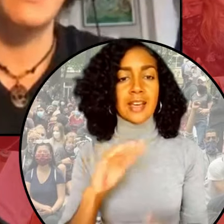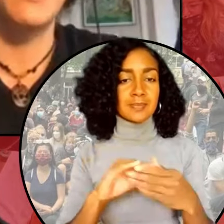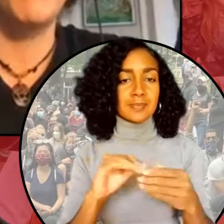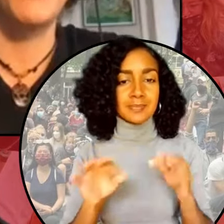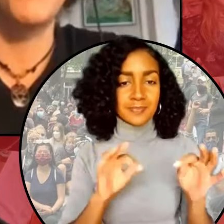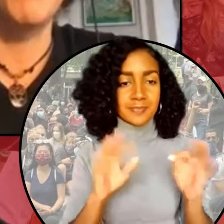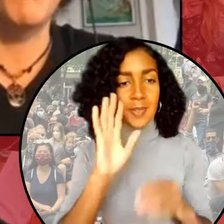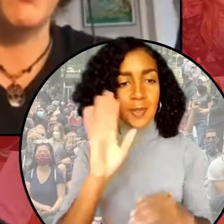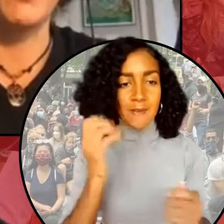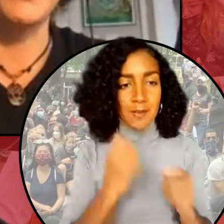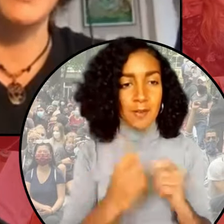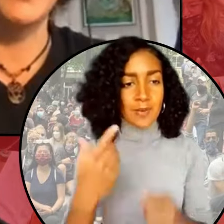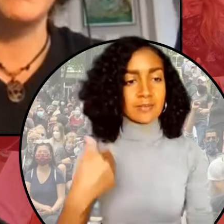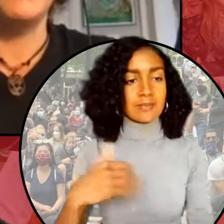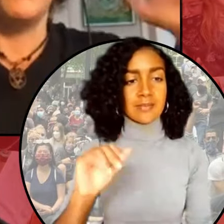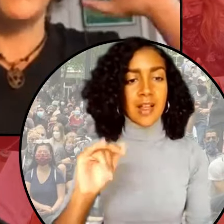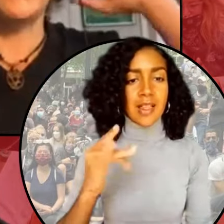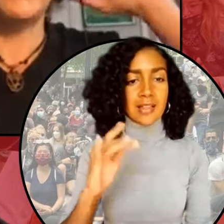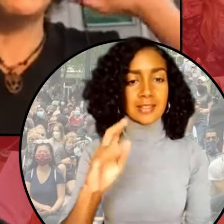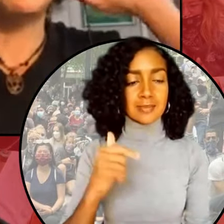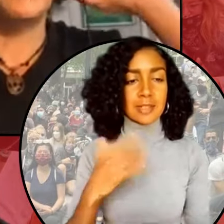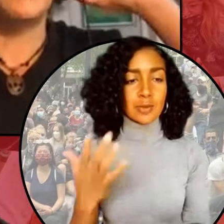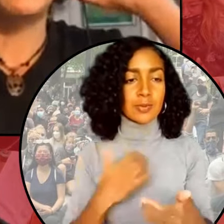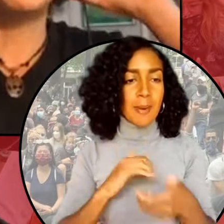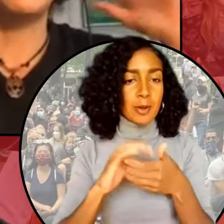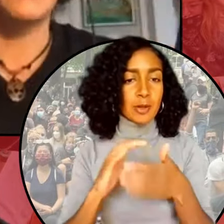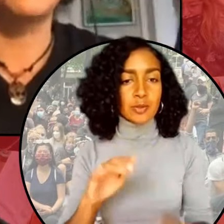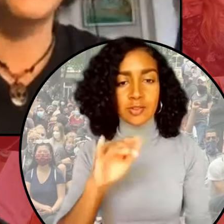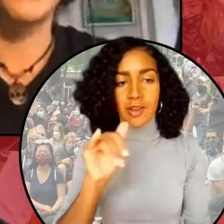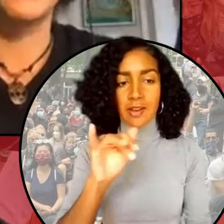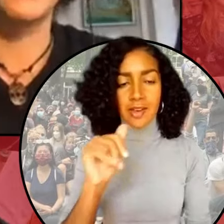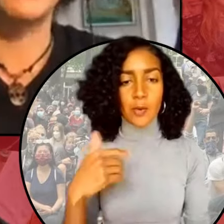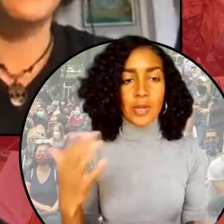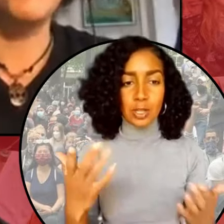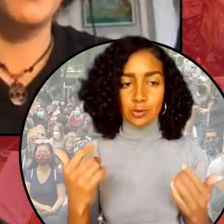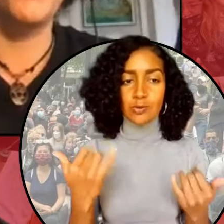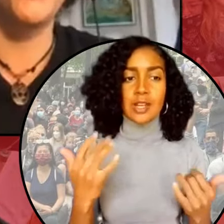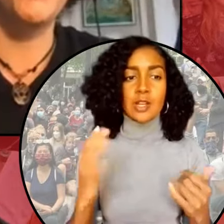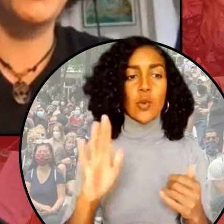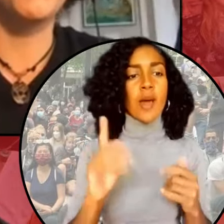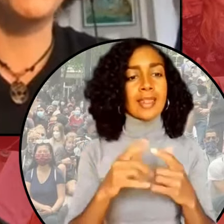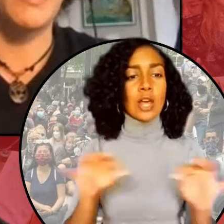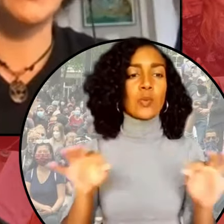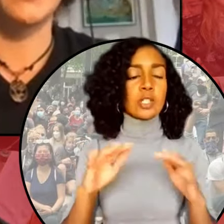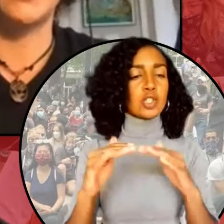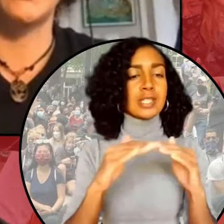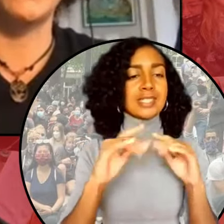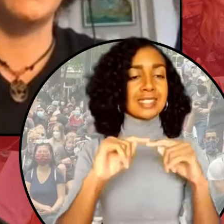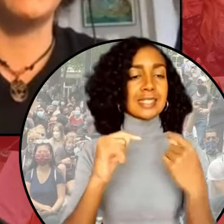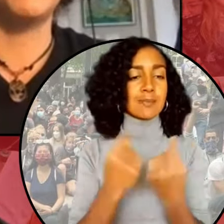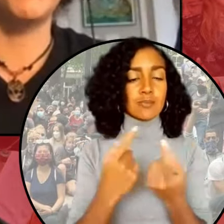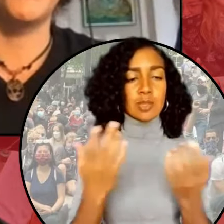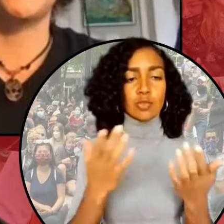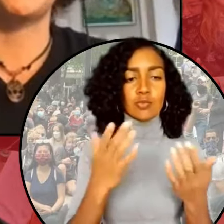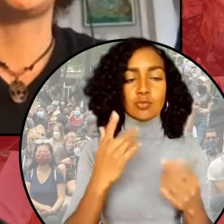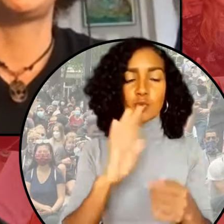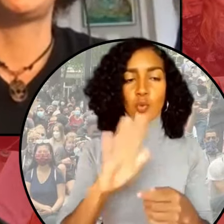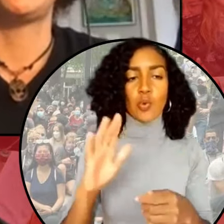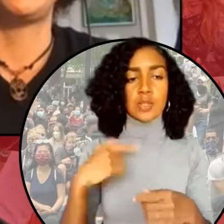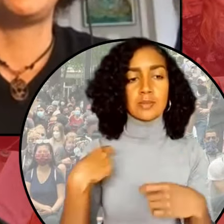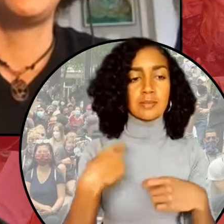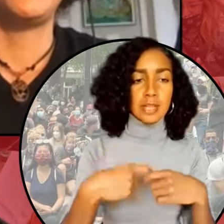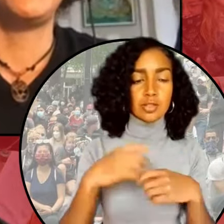is Alexia, and I'm here with my partner, Jaja. We are here today as your language justice team, and we'll be your Spanish-English